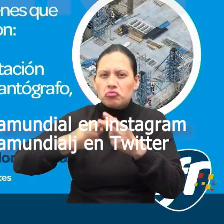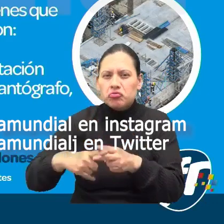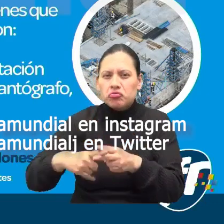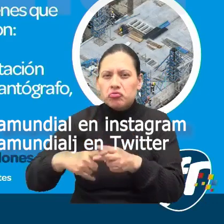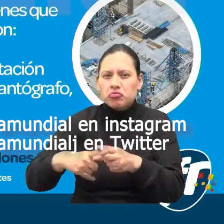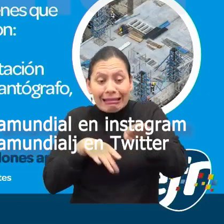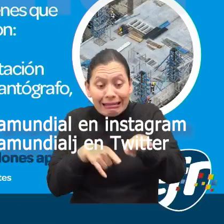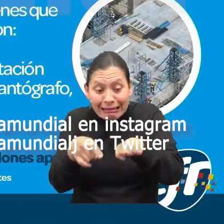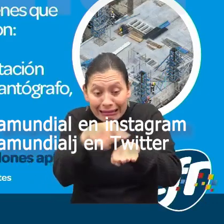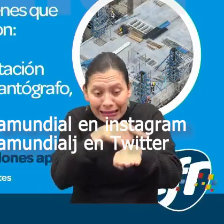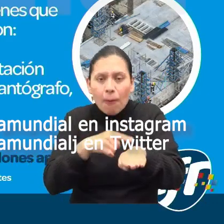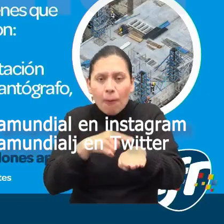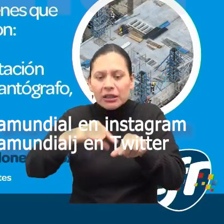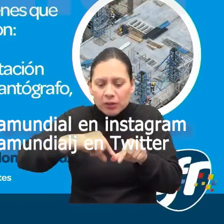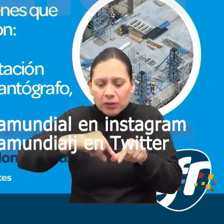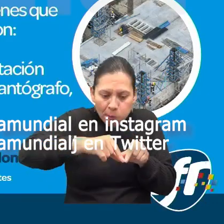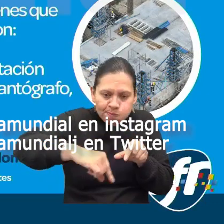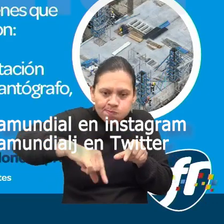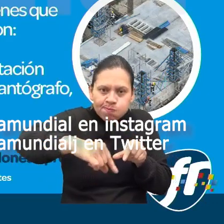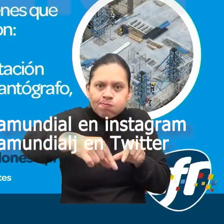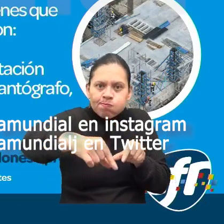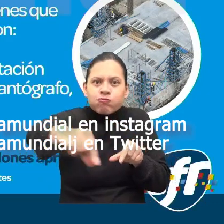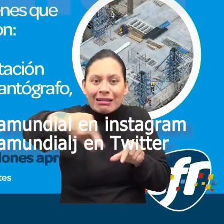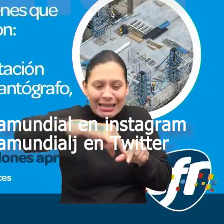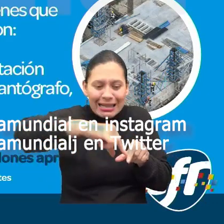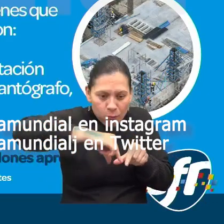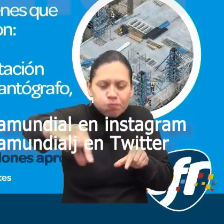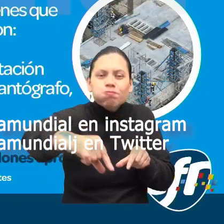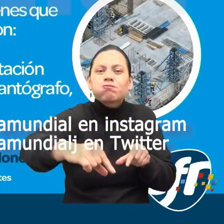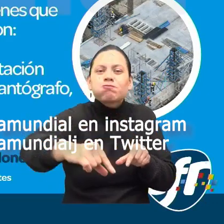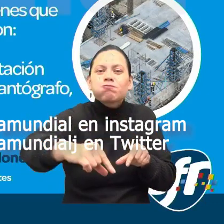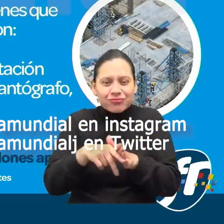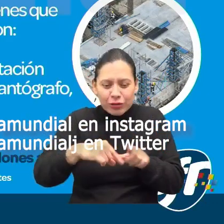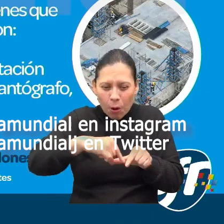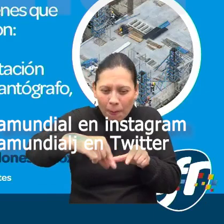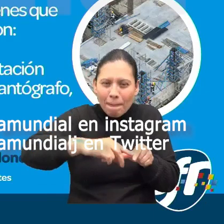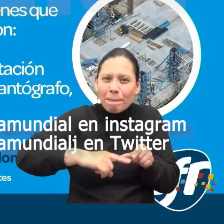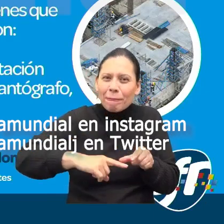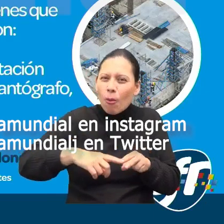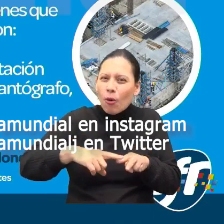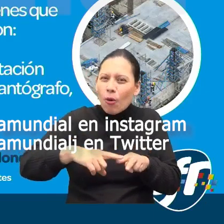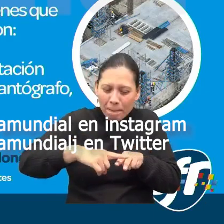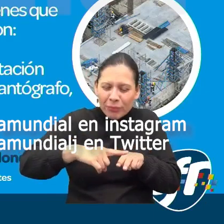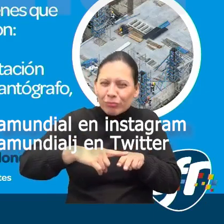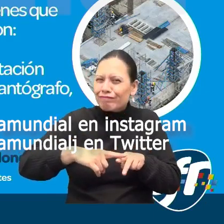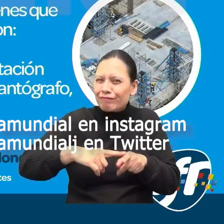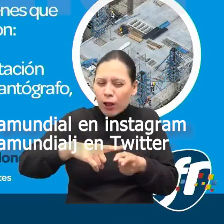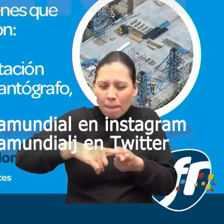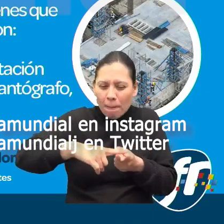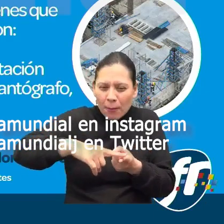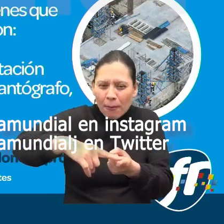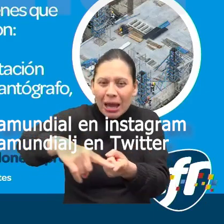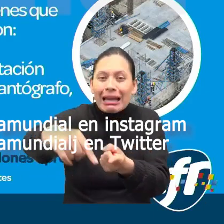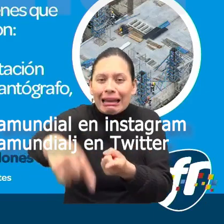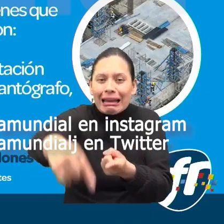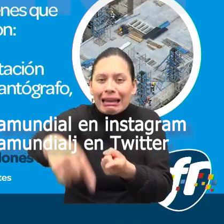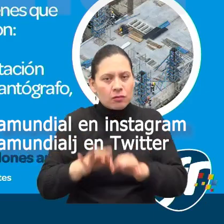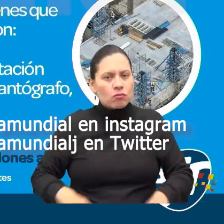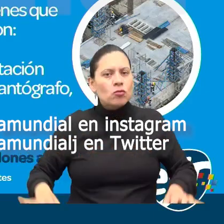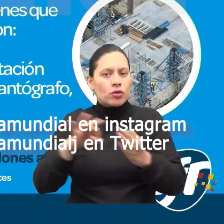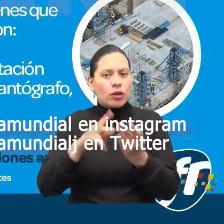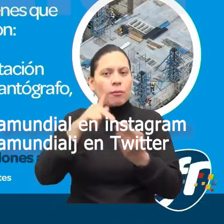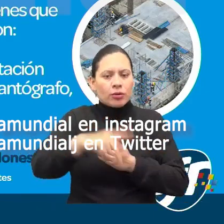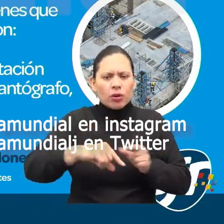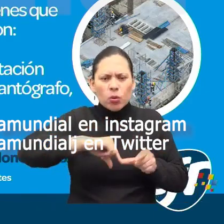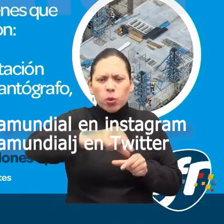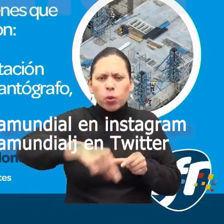como de la red ferroviaria de Regiotrans de Occidente. Es tal vez la obra de infraestructura puntual más importante del proyecto. Son